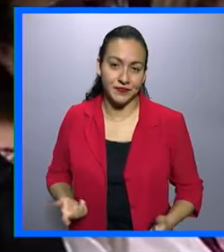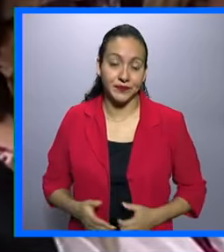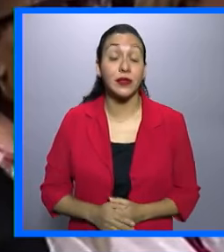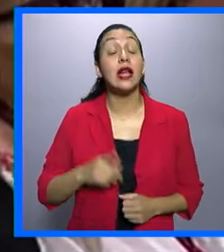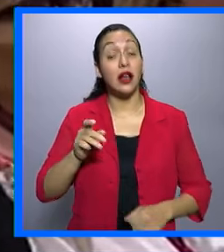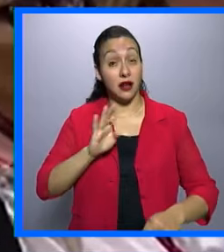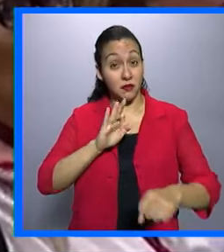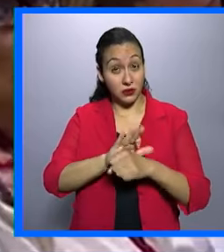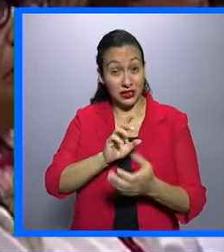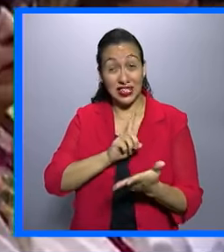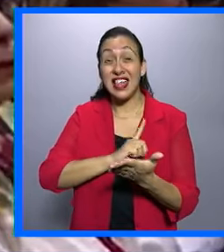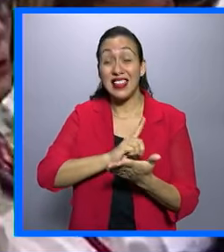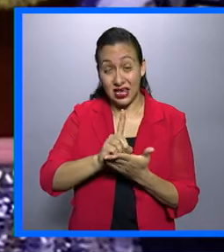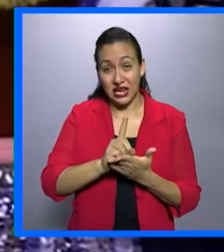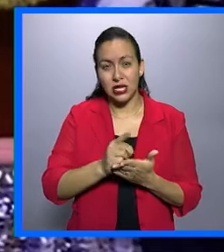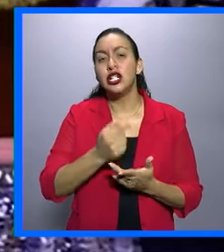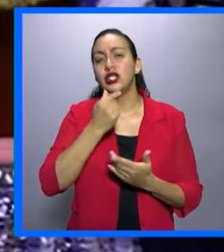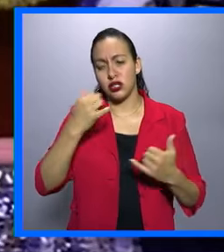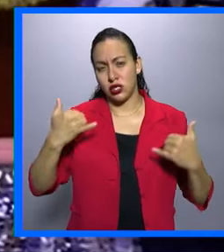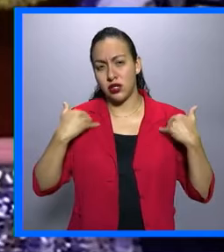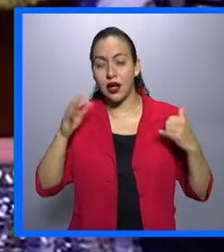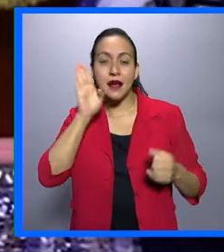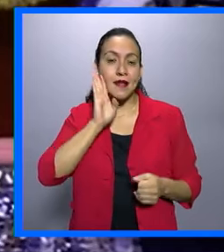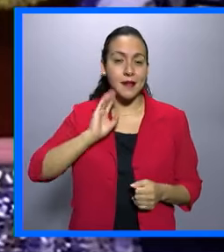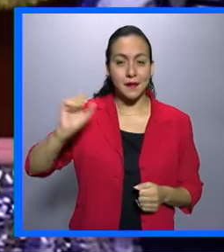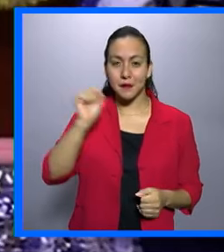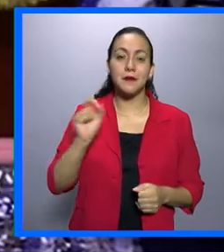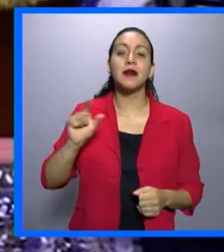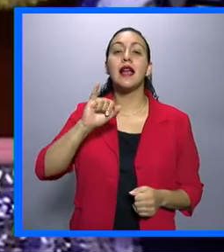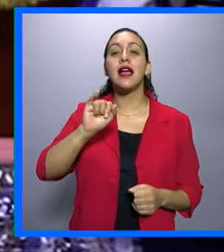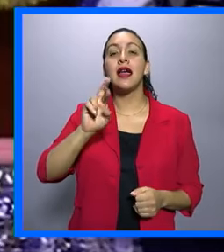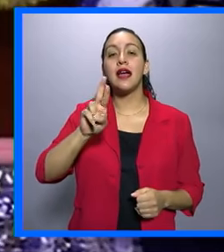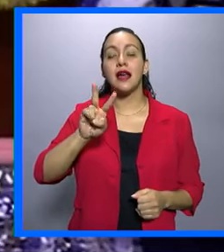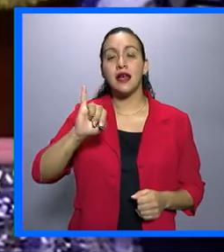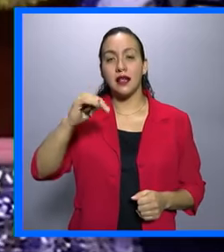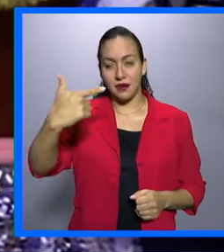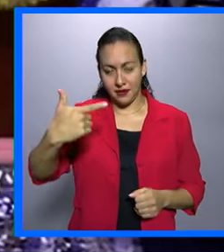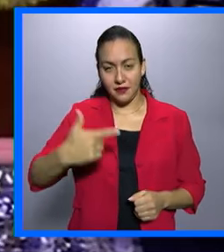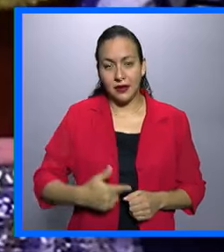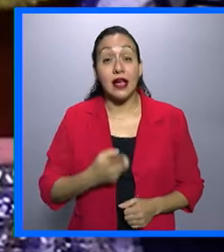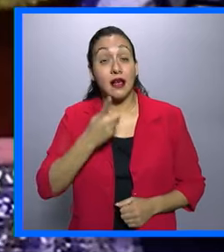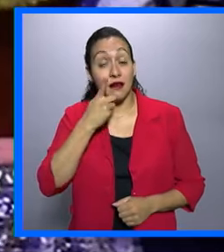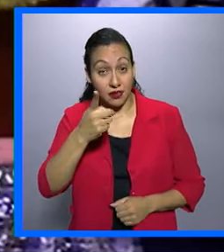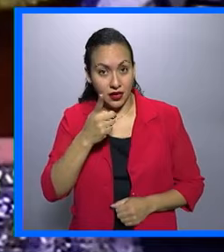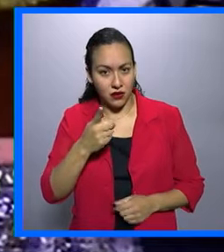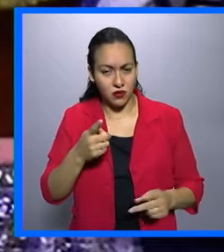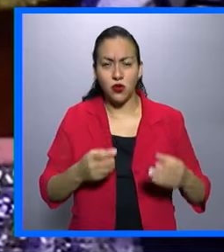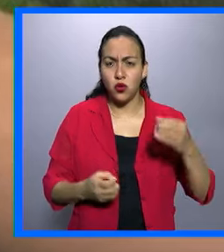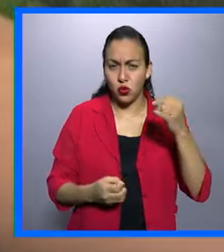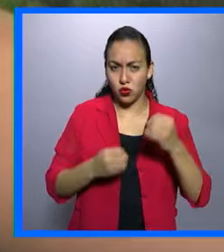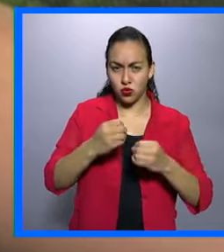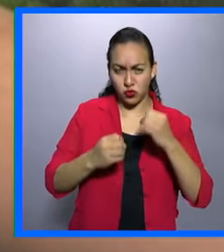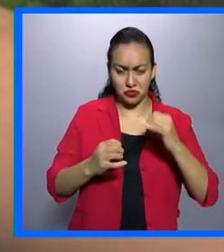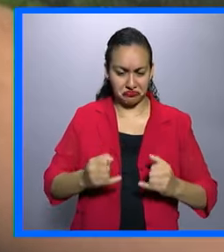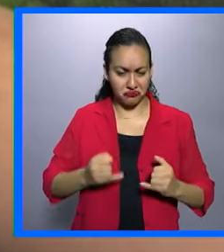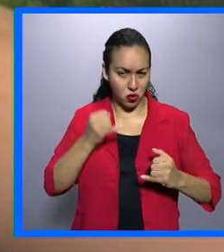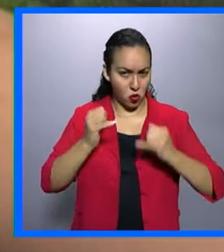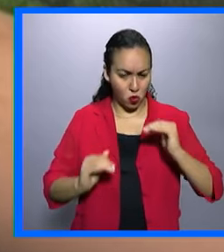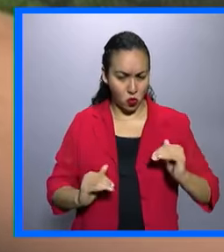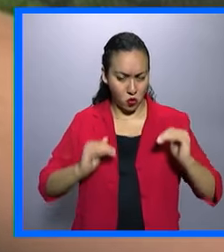Derechos de Niñas, Niños y Adolescentes, el ministro Irving Espinosa Betanzo subrayó que las personas juzgadoras tienen como